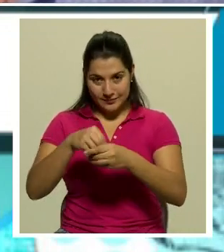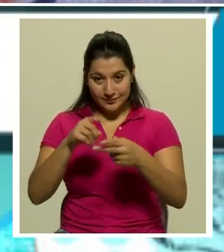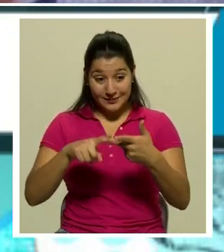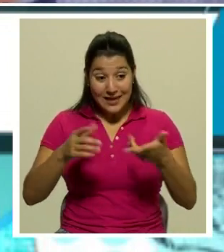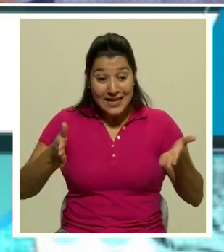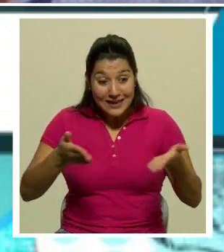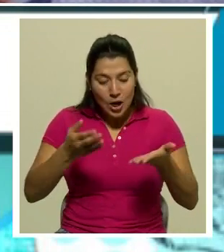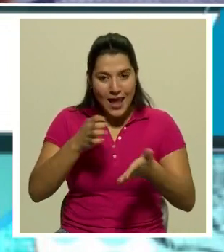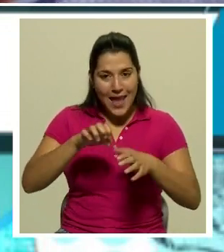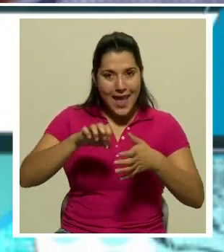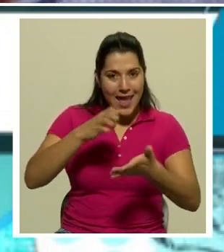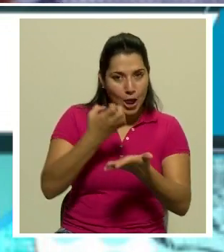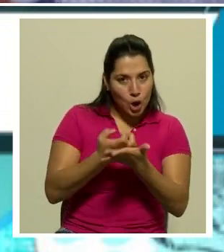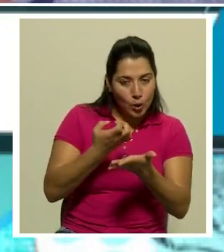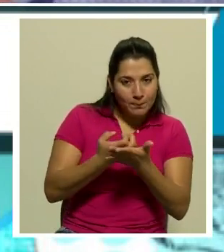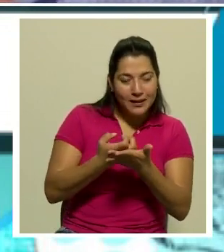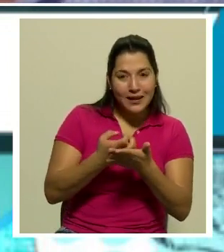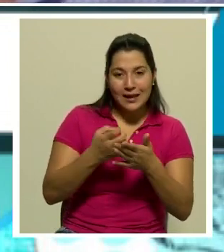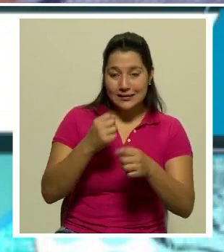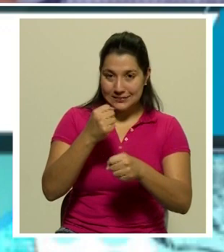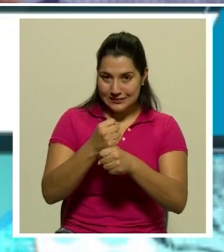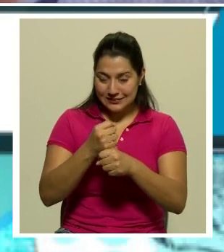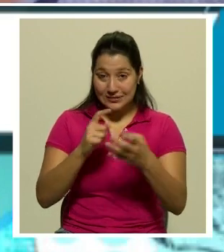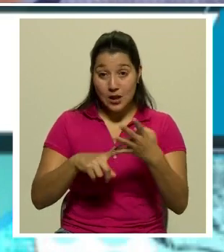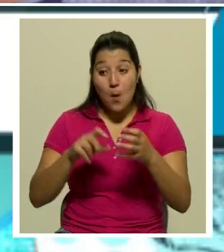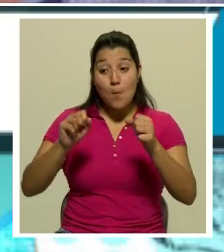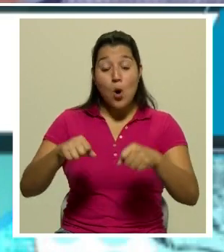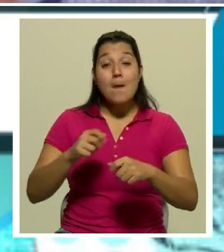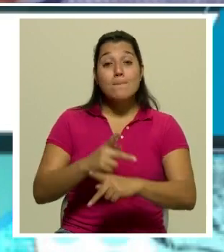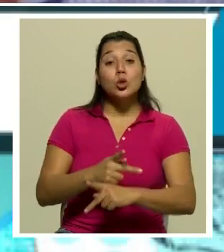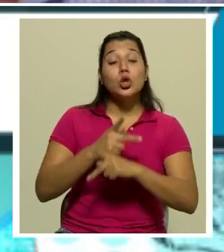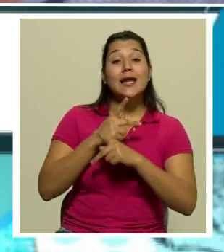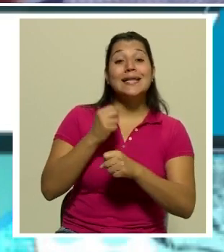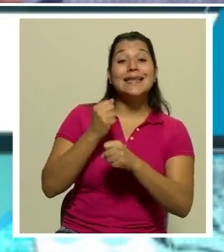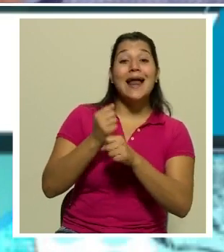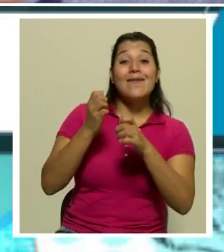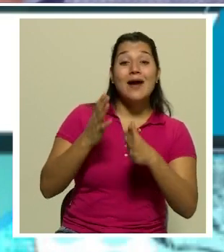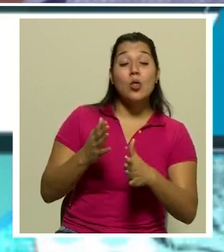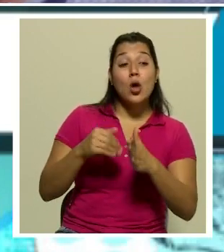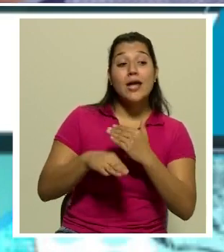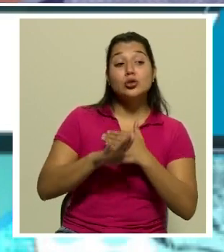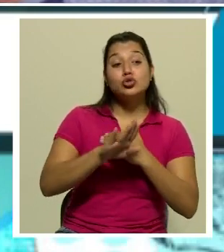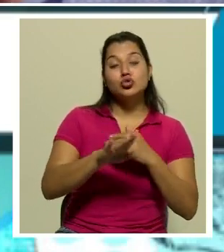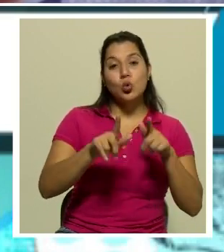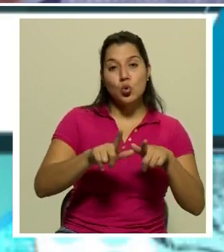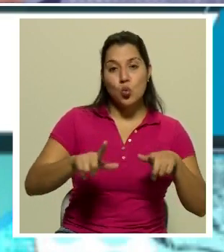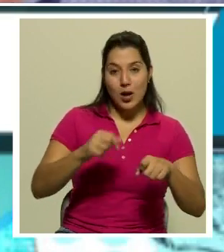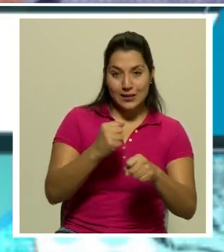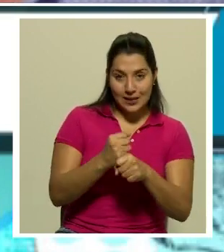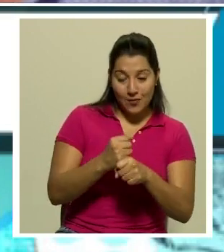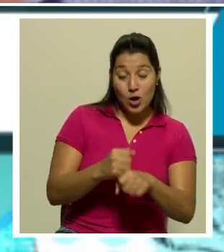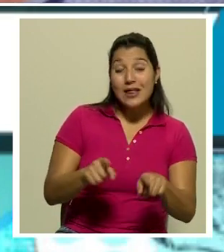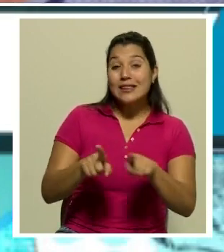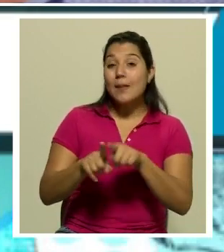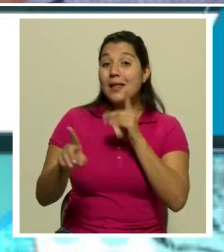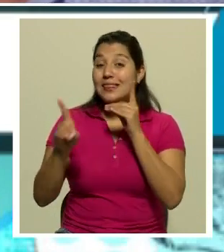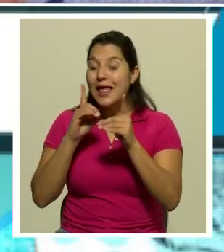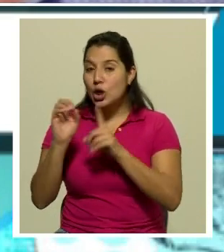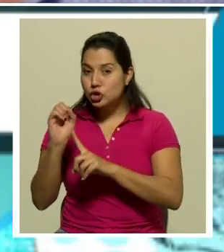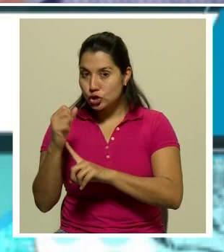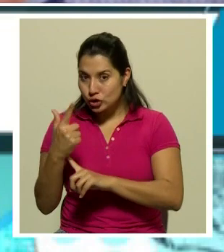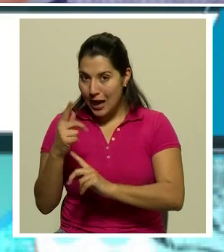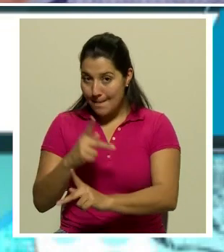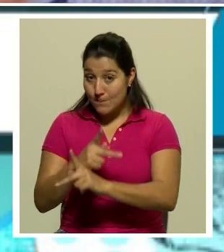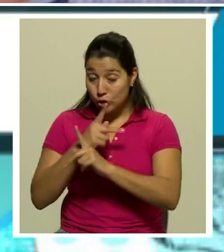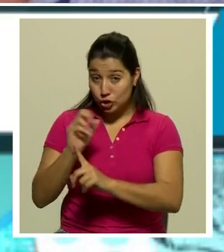empleos, proteger a los trabajadores en el lugar de trabajo y utilizar el diálogo social y la protección social